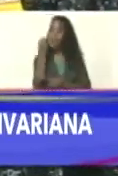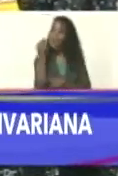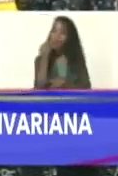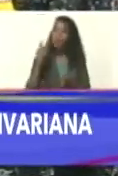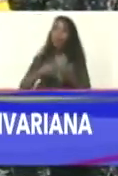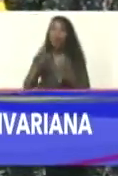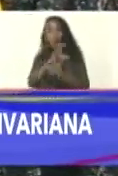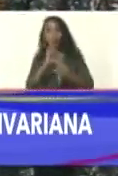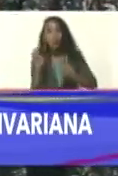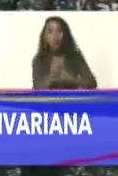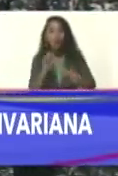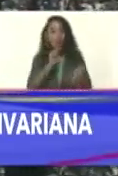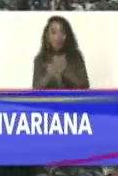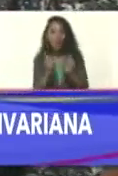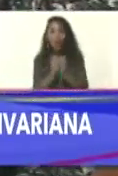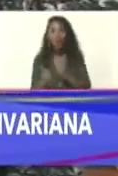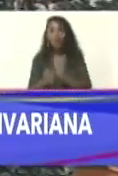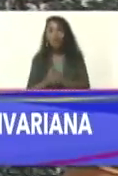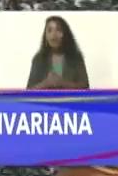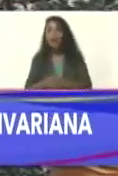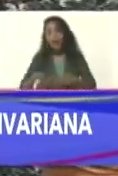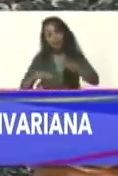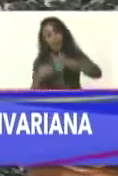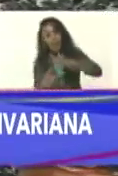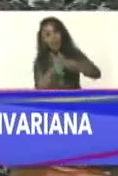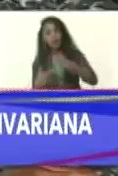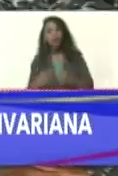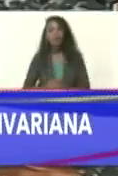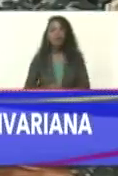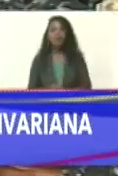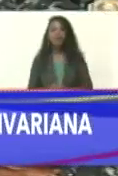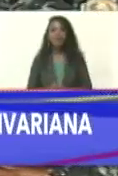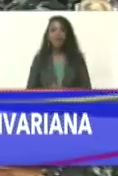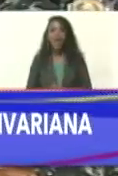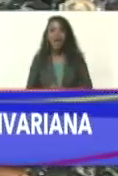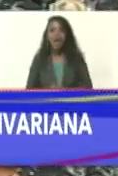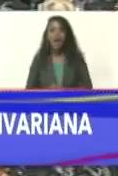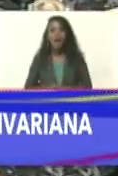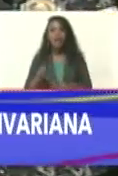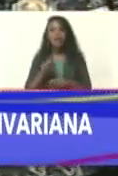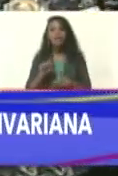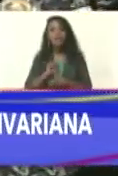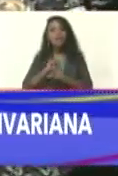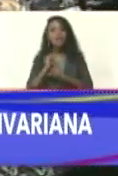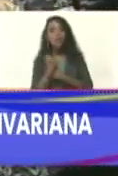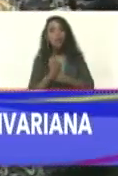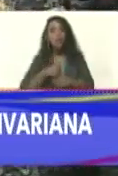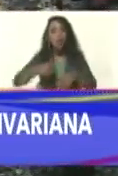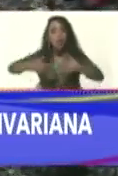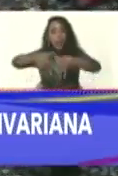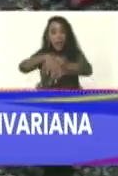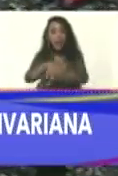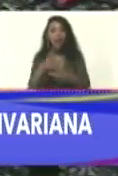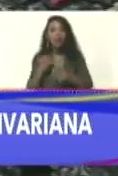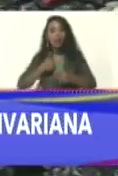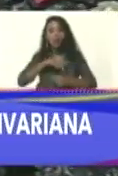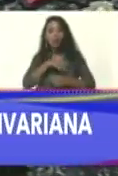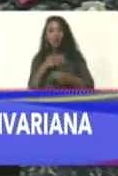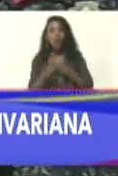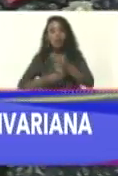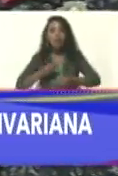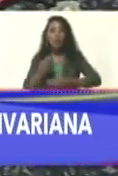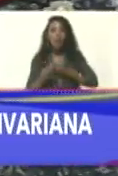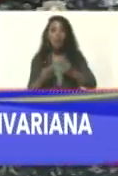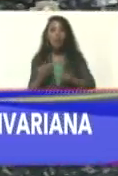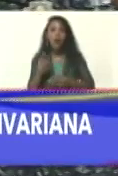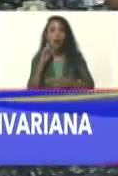de la cultura, del deporte y la recreación. Es la situación integral de cómo nosotros georreferenciamos la